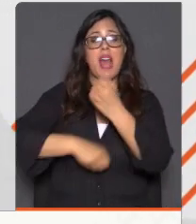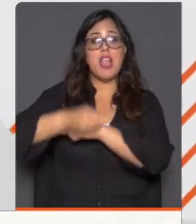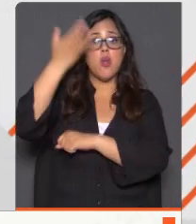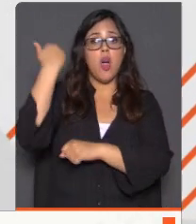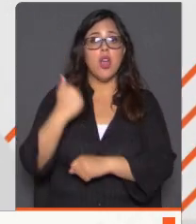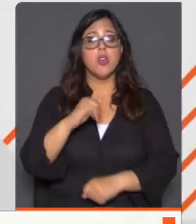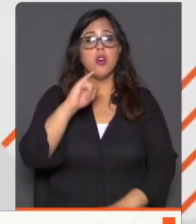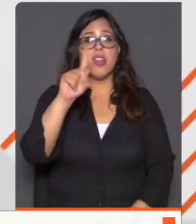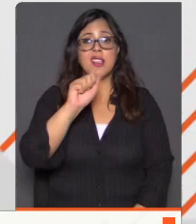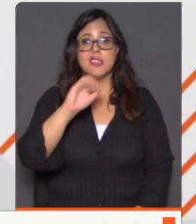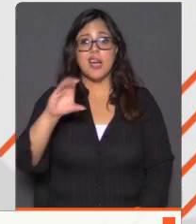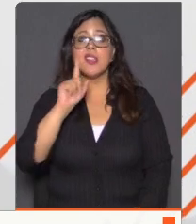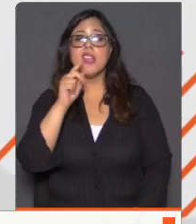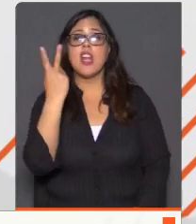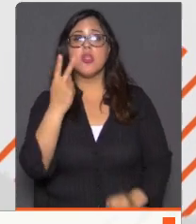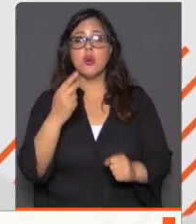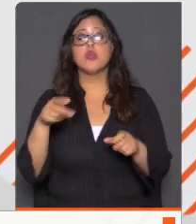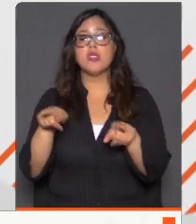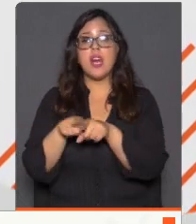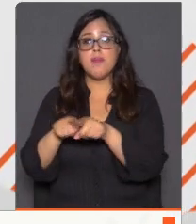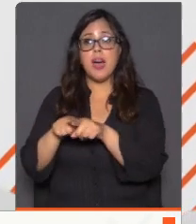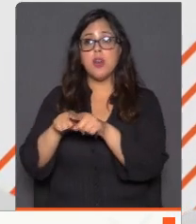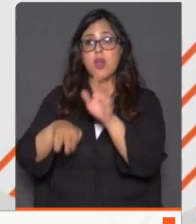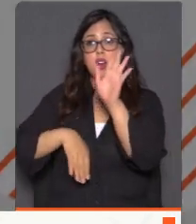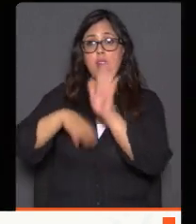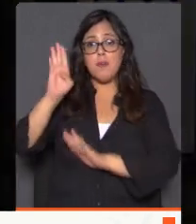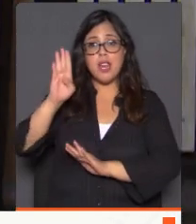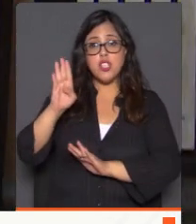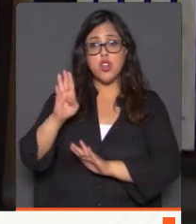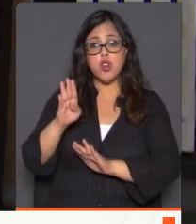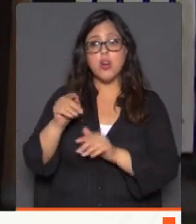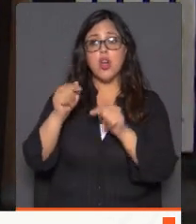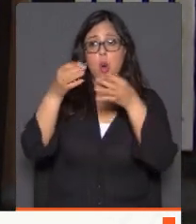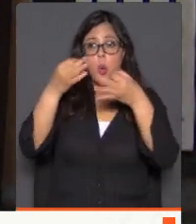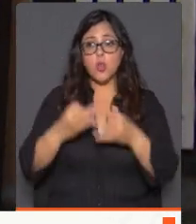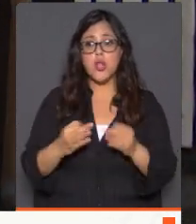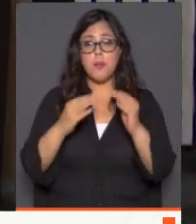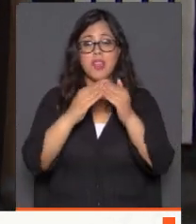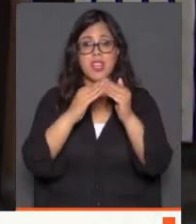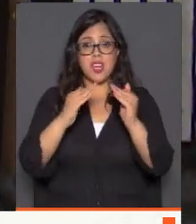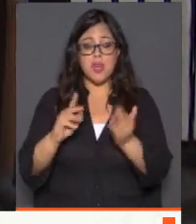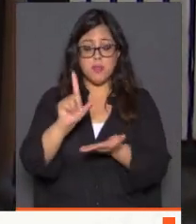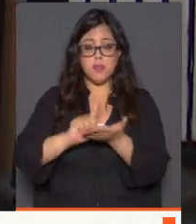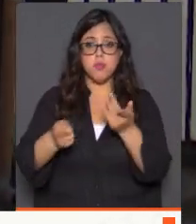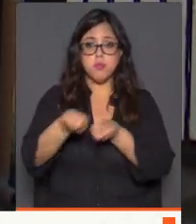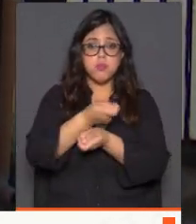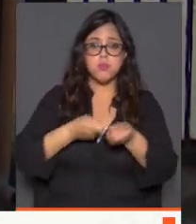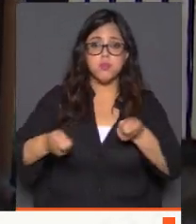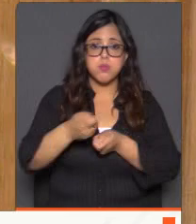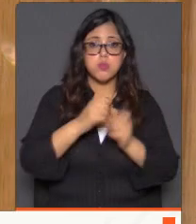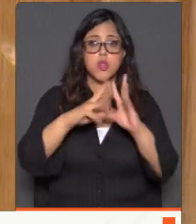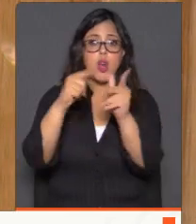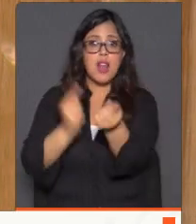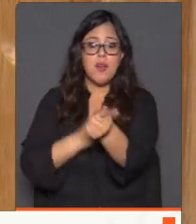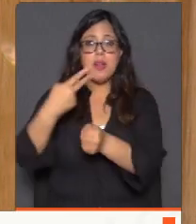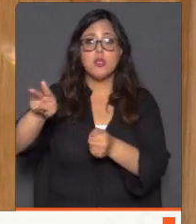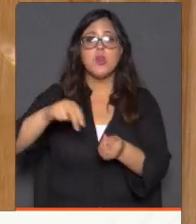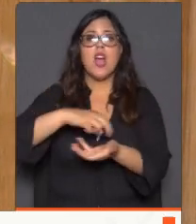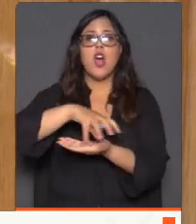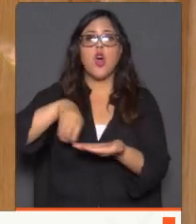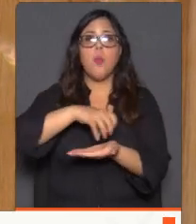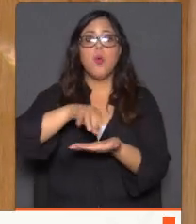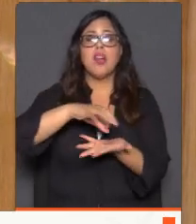otros dos hermanos y fue con el mayor de ellos con quién estaba en este negocio de su familia en la comuna de pudahuel cuando